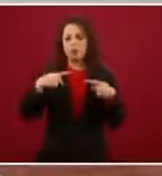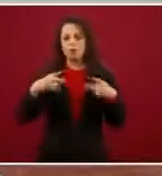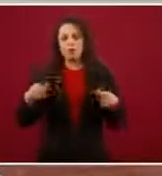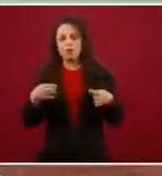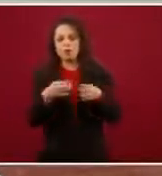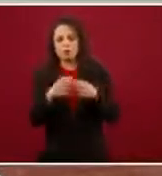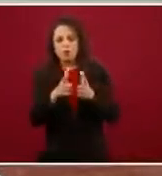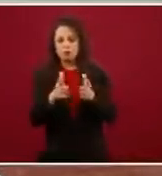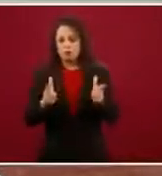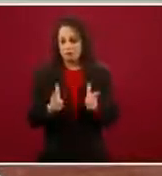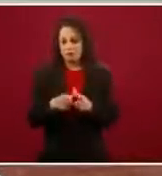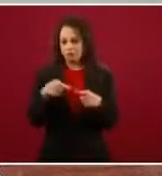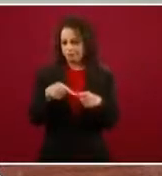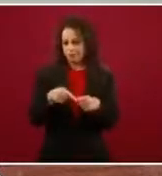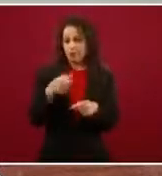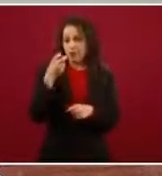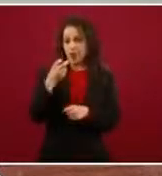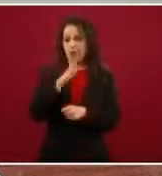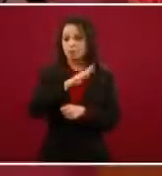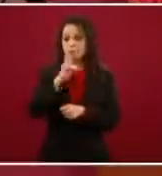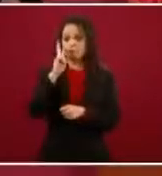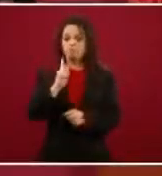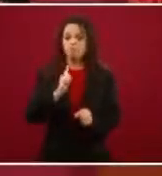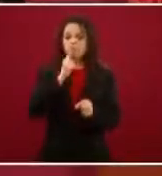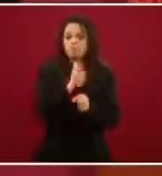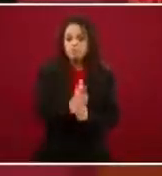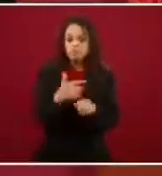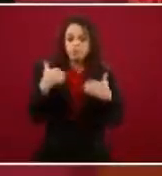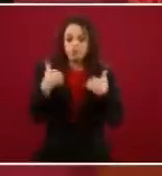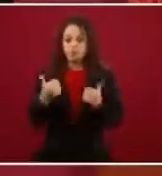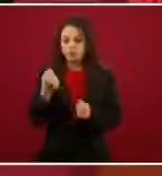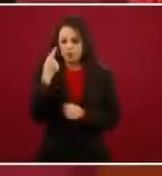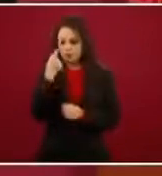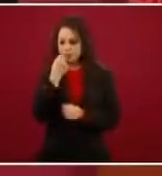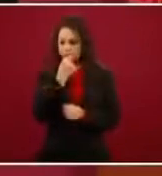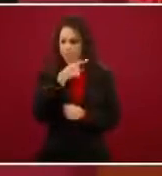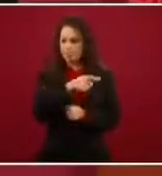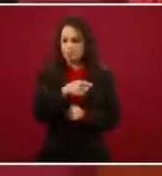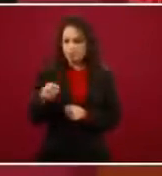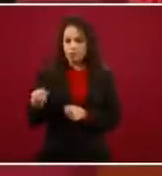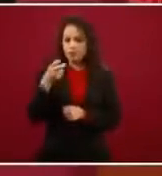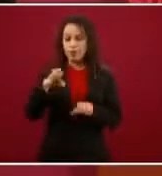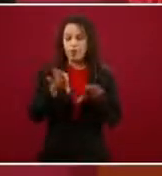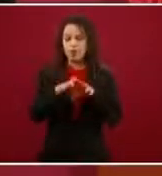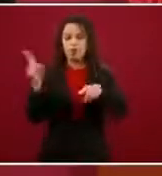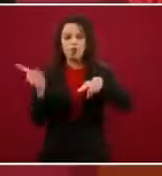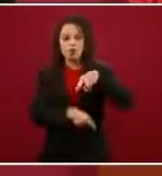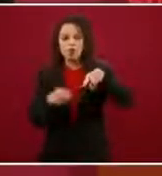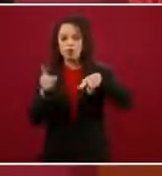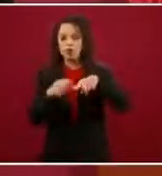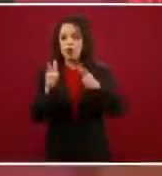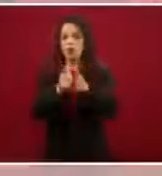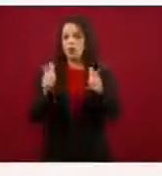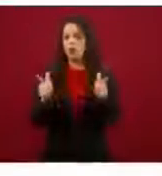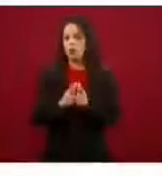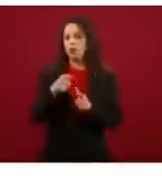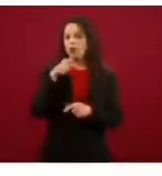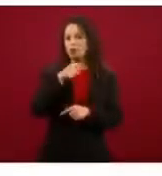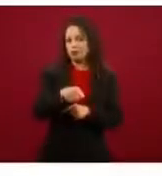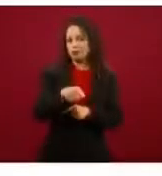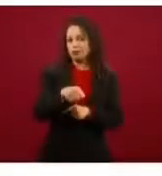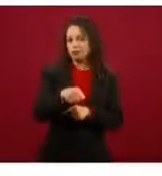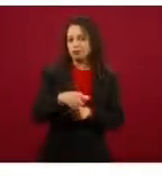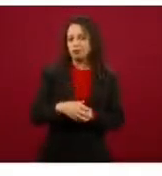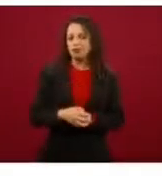debemos de visualizar que el combate a los grupos de delincuencia organizada pasa en gran